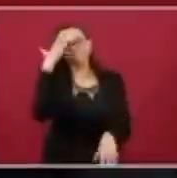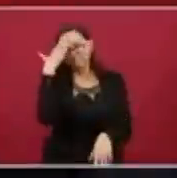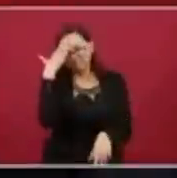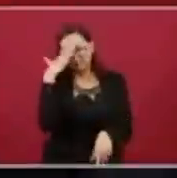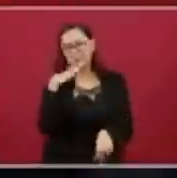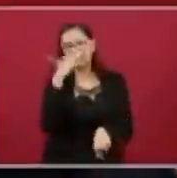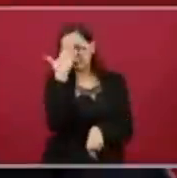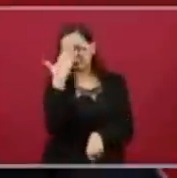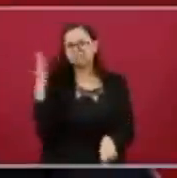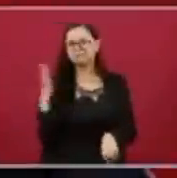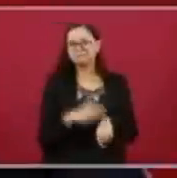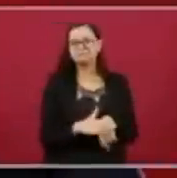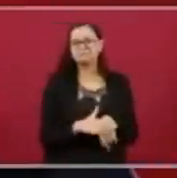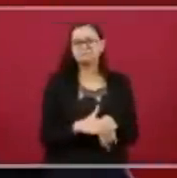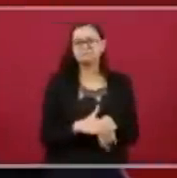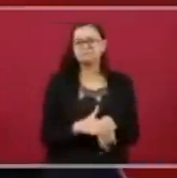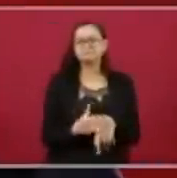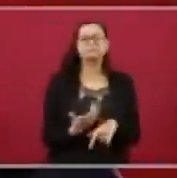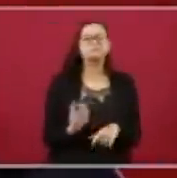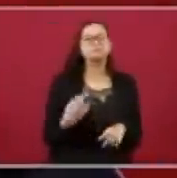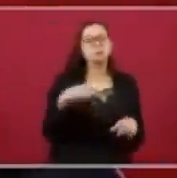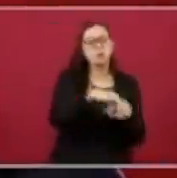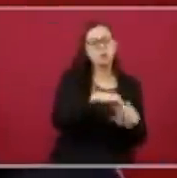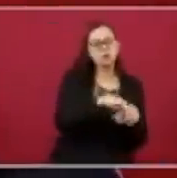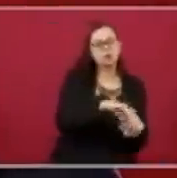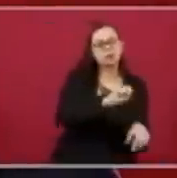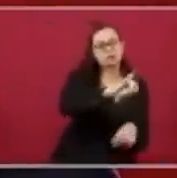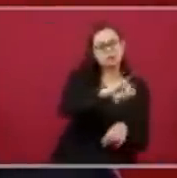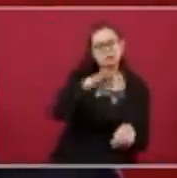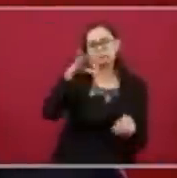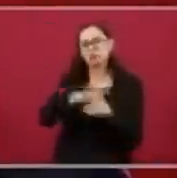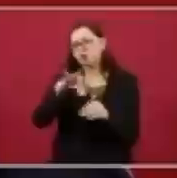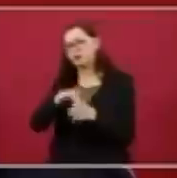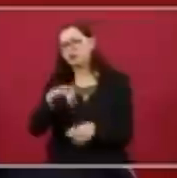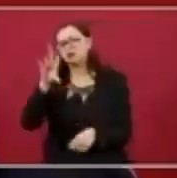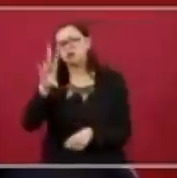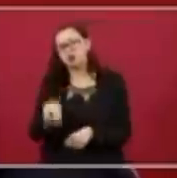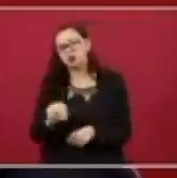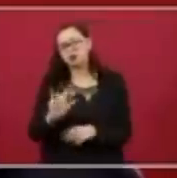quiénes votaron a favor, quiénes votaron en contra